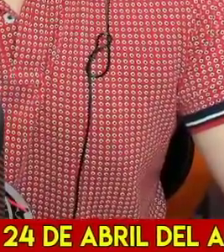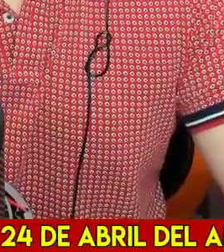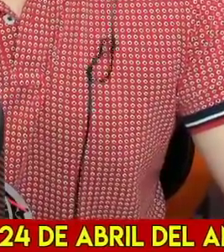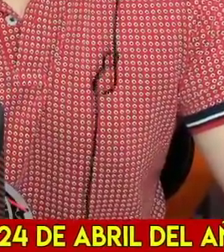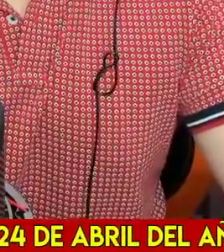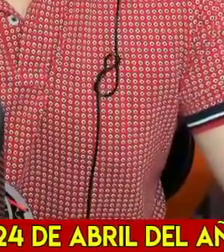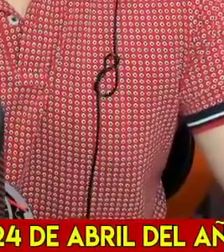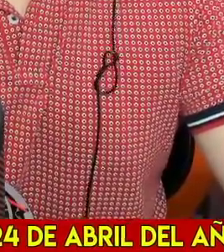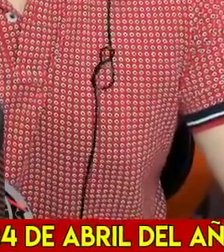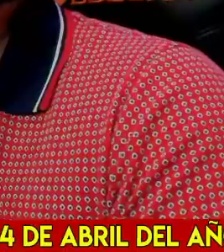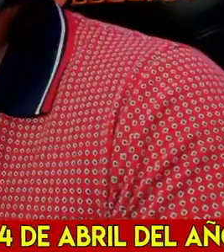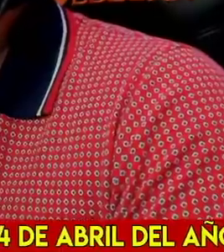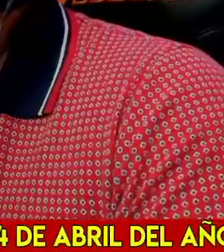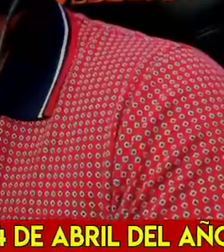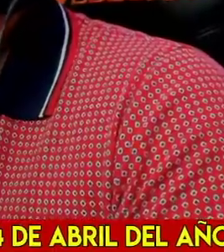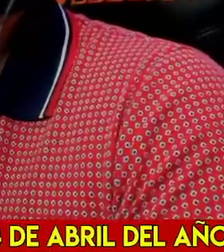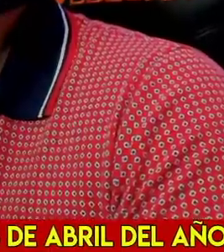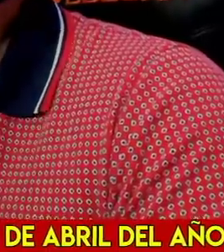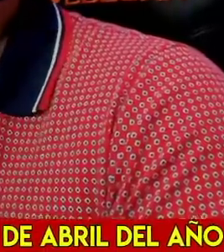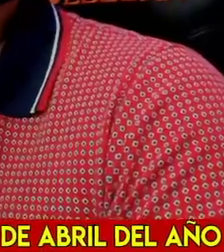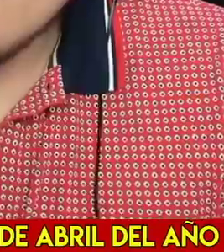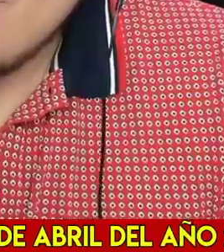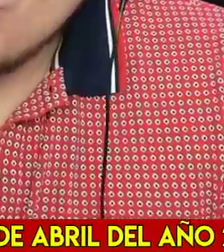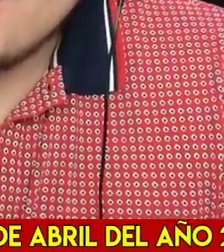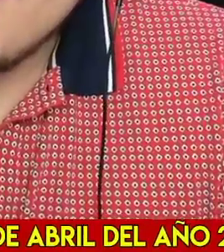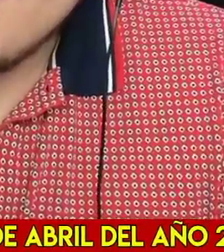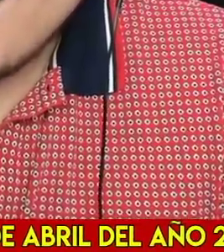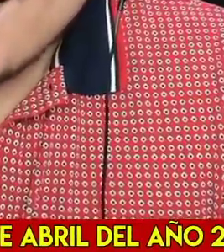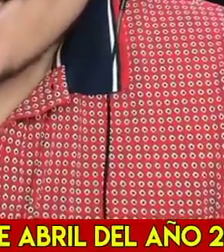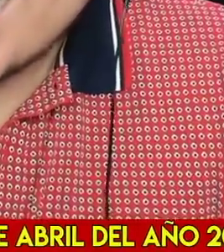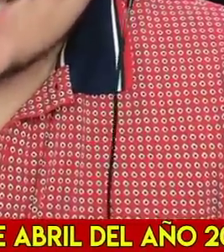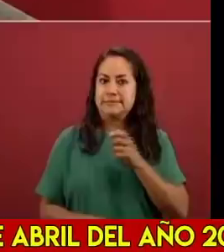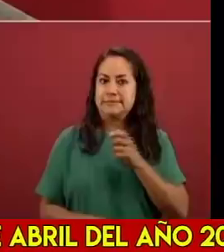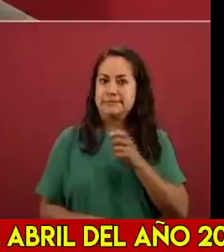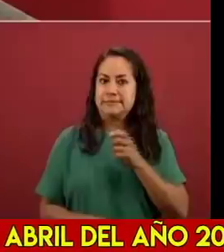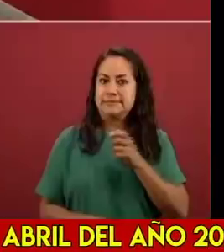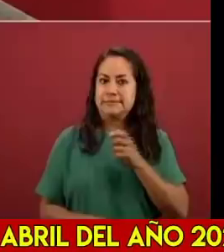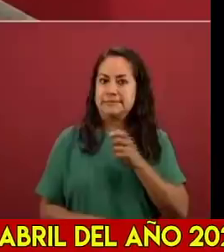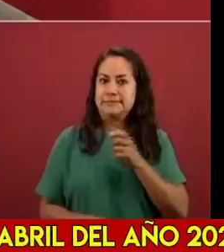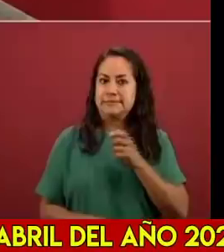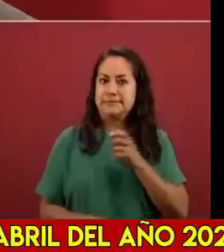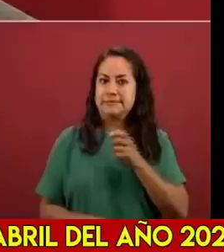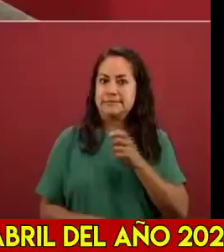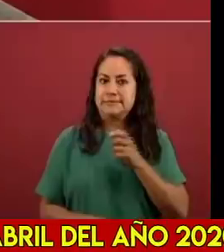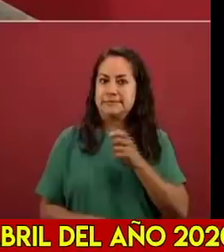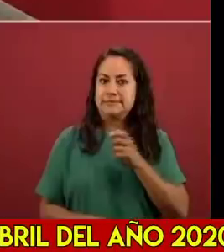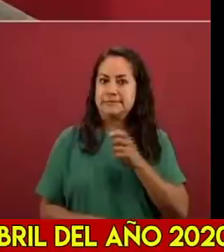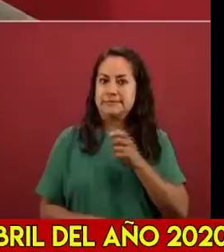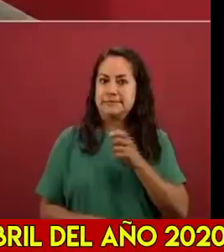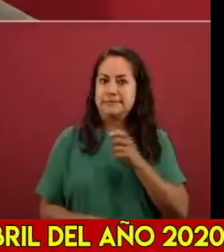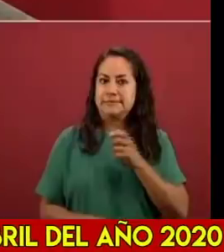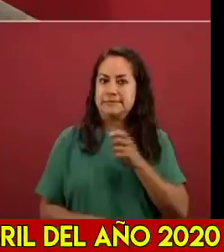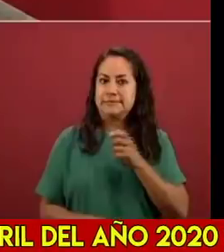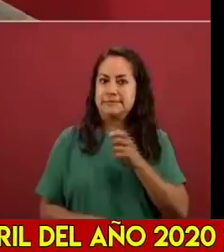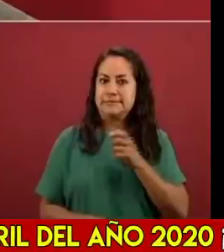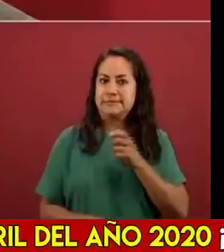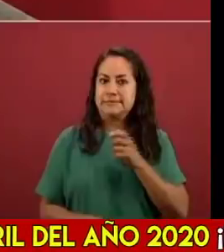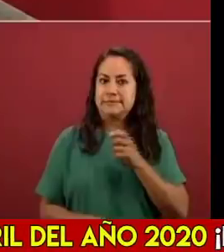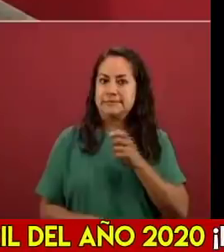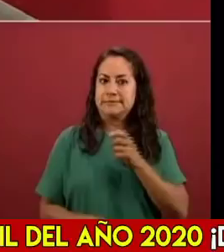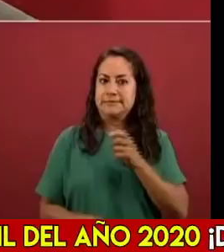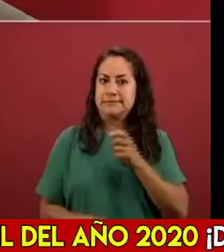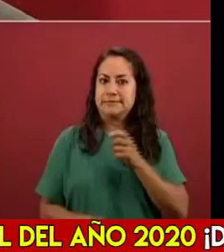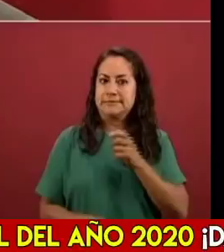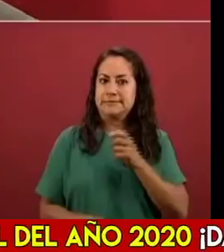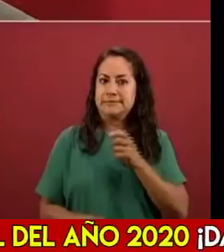números como han subido se habló de la procuración de justicia y de que esto no se debe de repetir porque lamentablemente está en vez